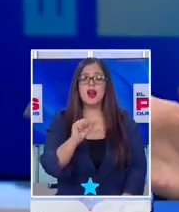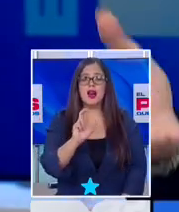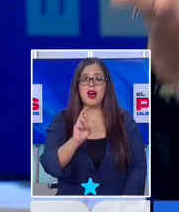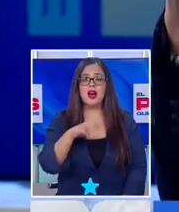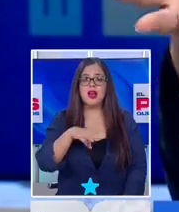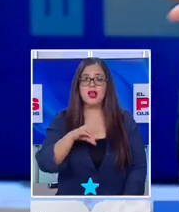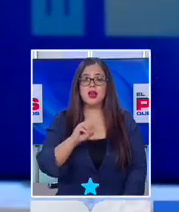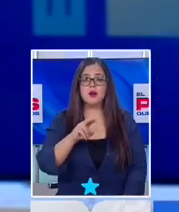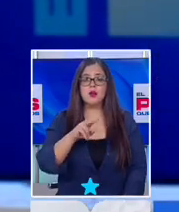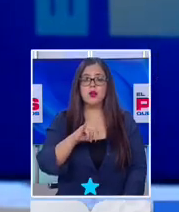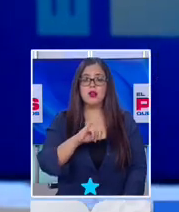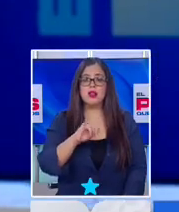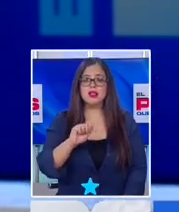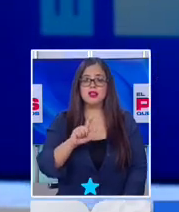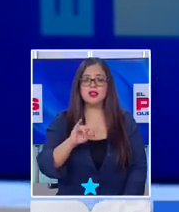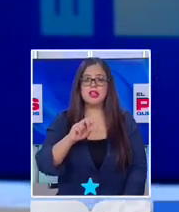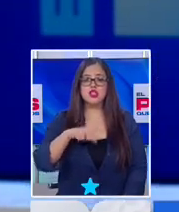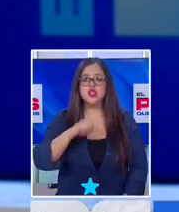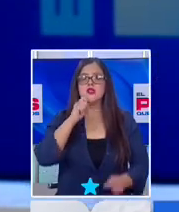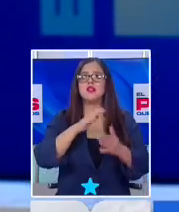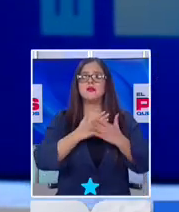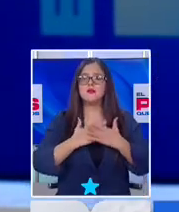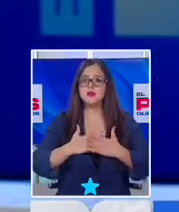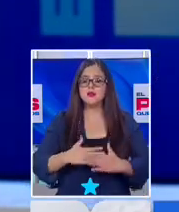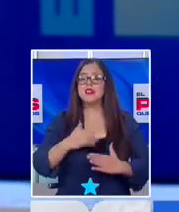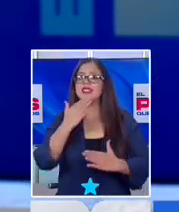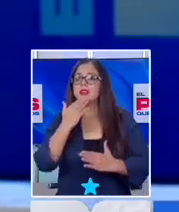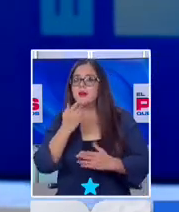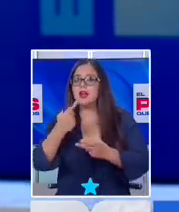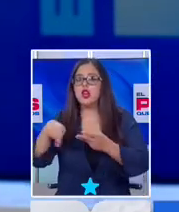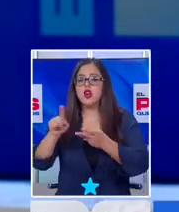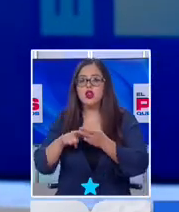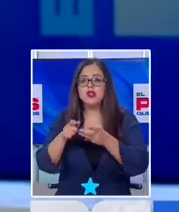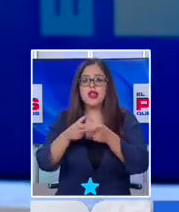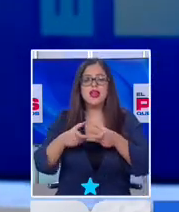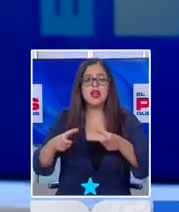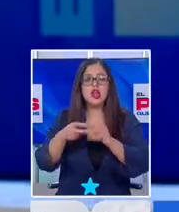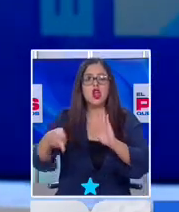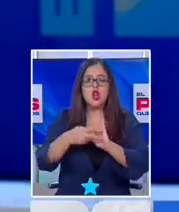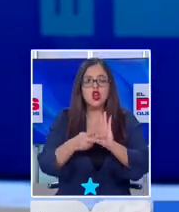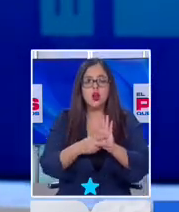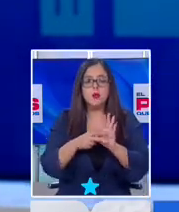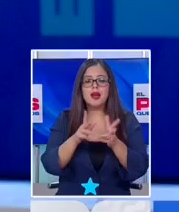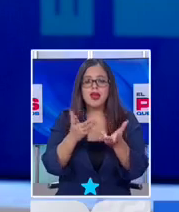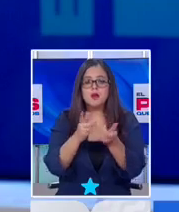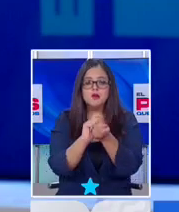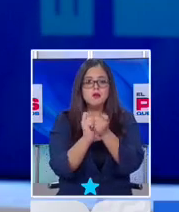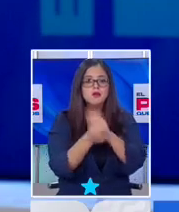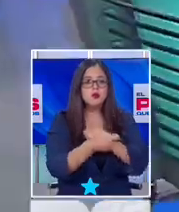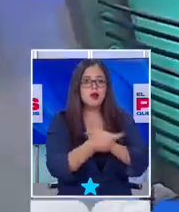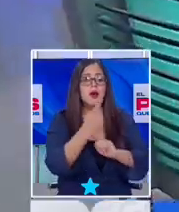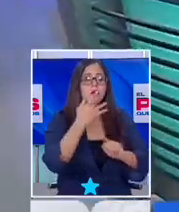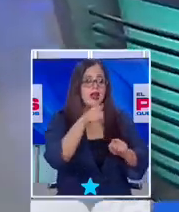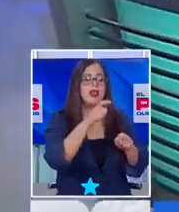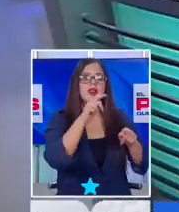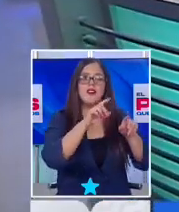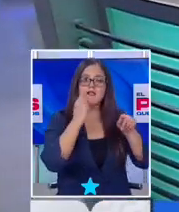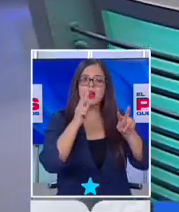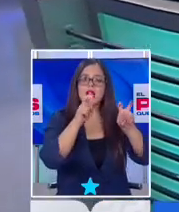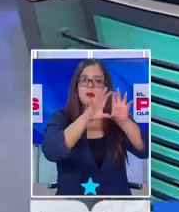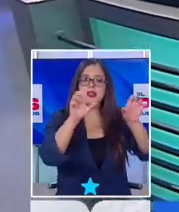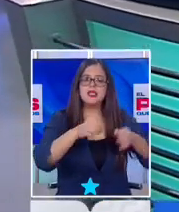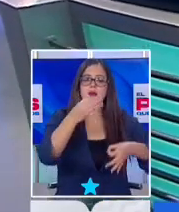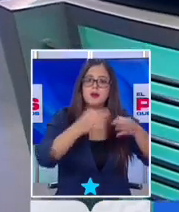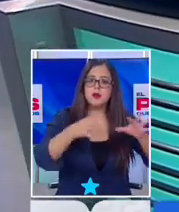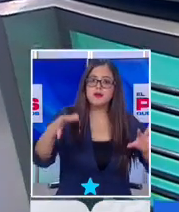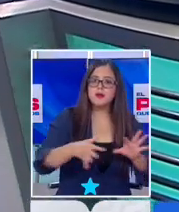aparentemente está levantando la de normas transitoria en donde tienen que ir conectando porque cuestiones que se ven de suprema su servicio a nosotros el